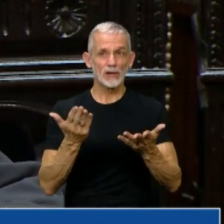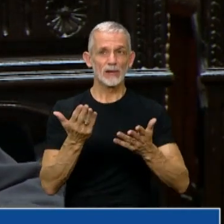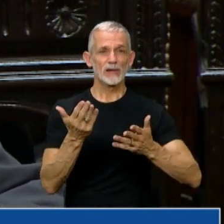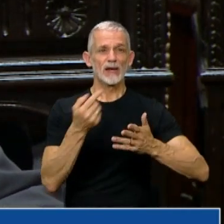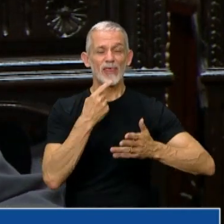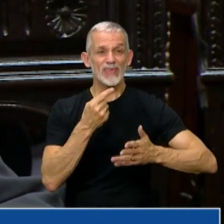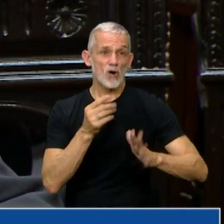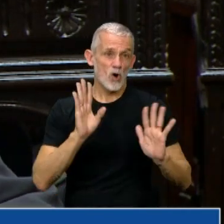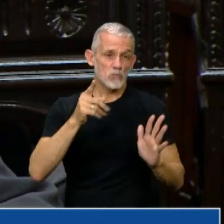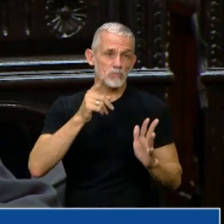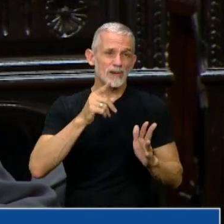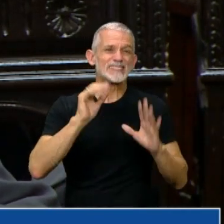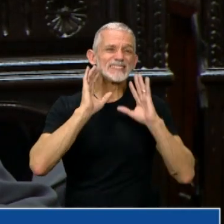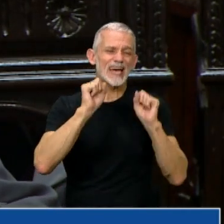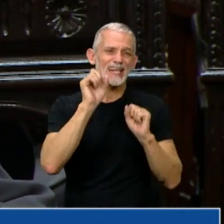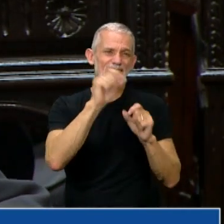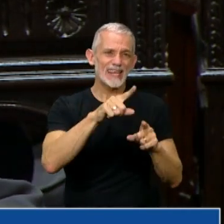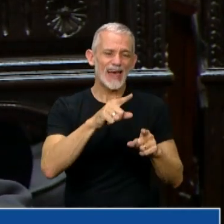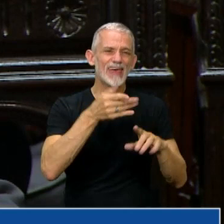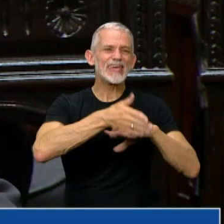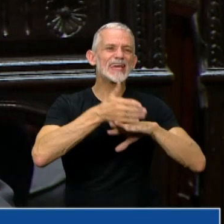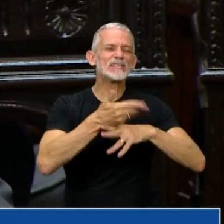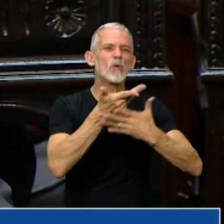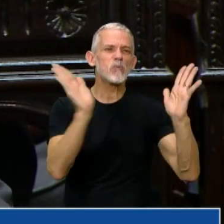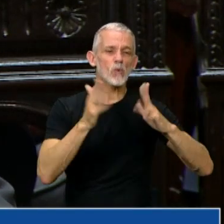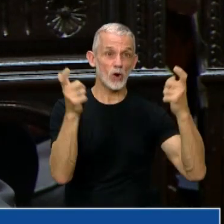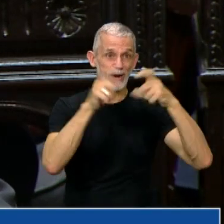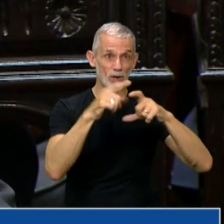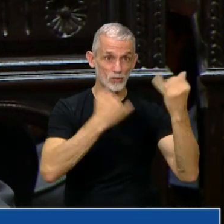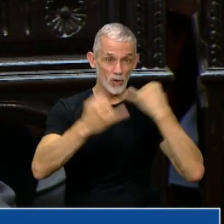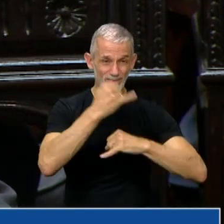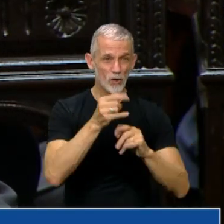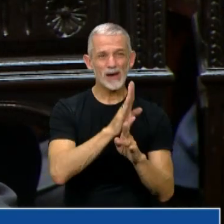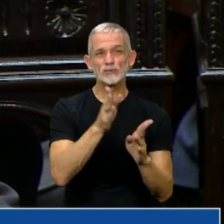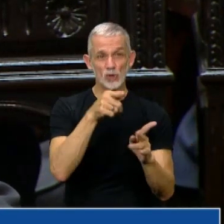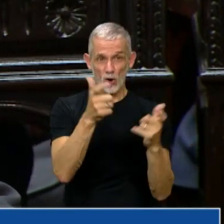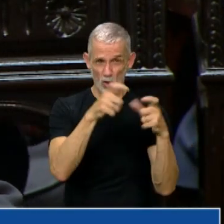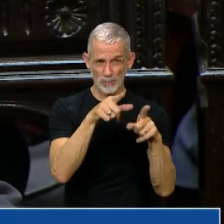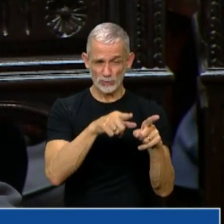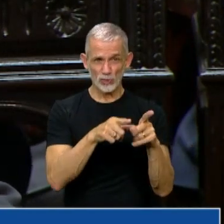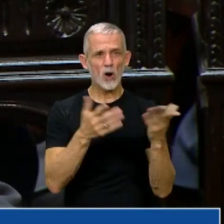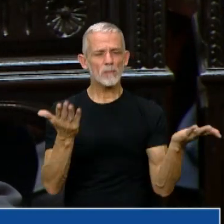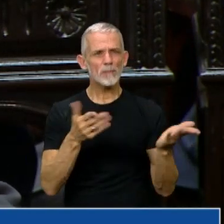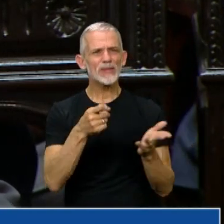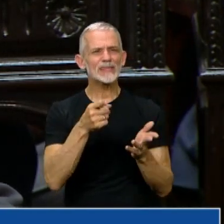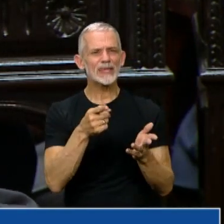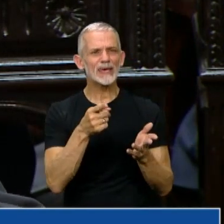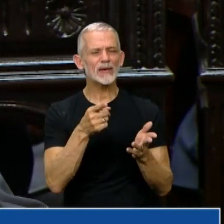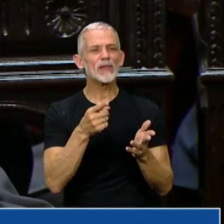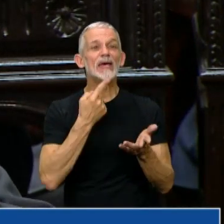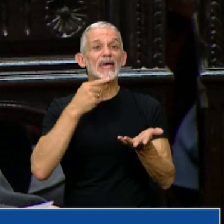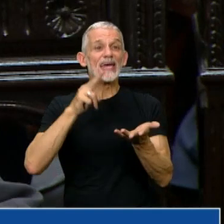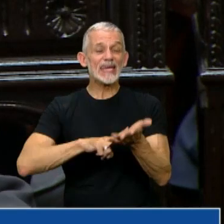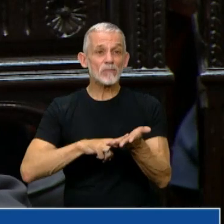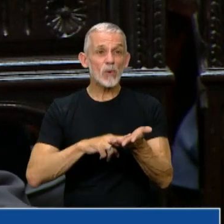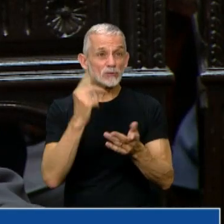Según dijo la secretaria de Ingresos Públicos en la reunión informativa respectiva, este gravamen